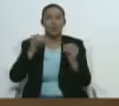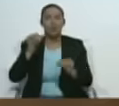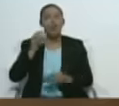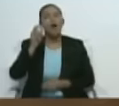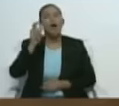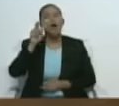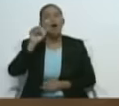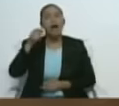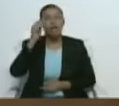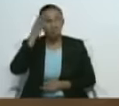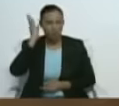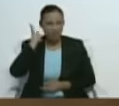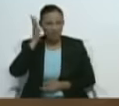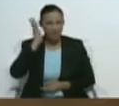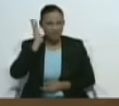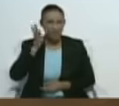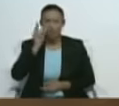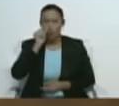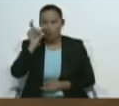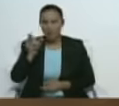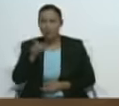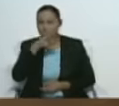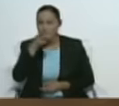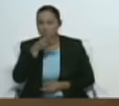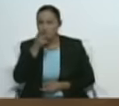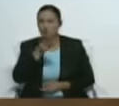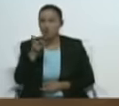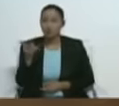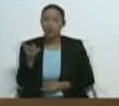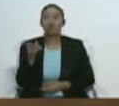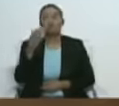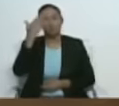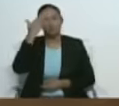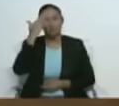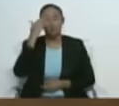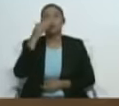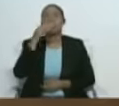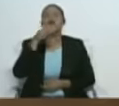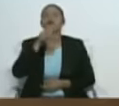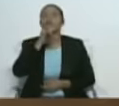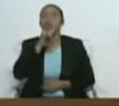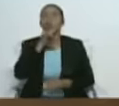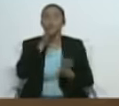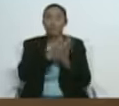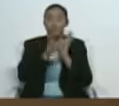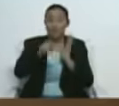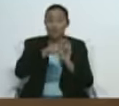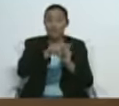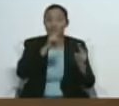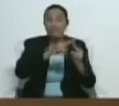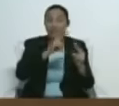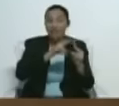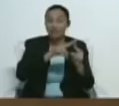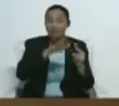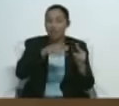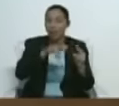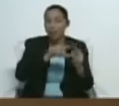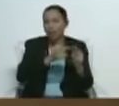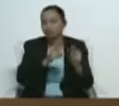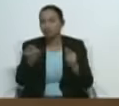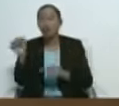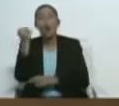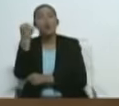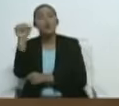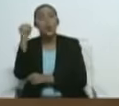etapa del plan con la entrada de militares en el exilio por cucut h t táchira Algo similar de lo que intentaron hacer